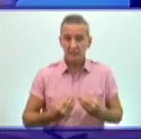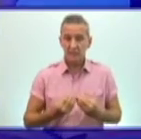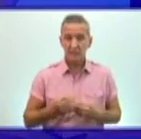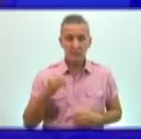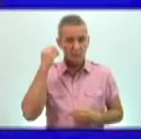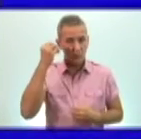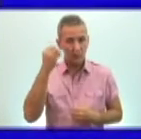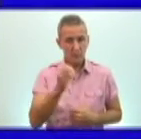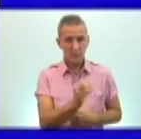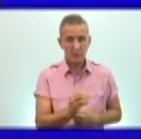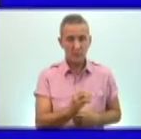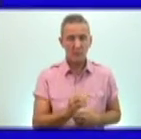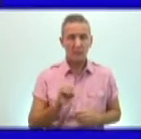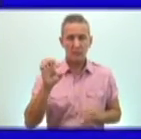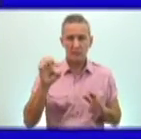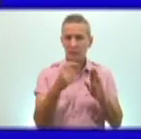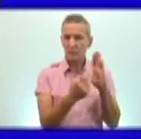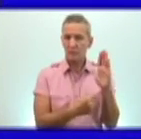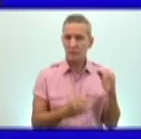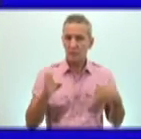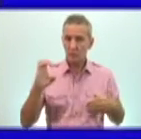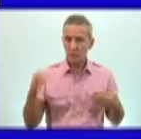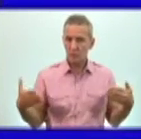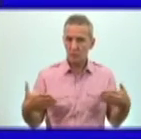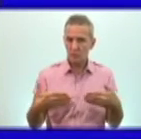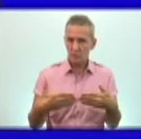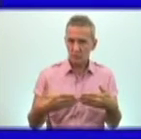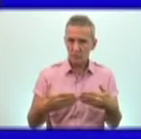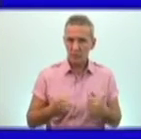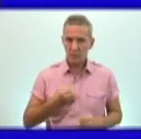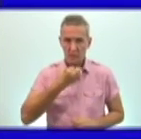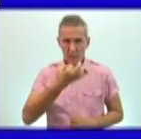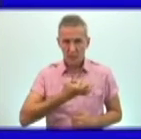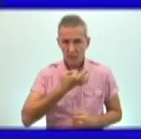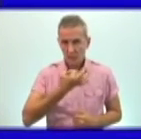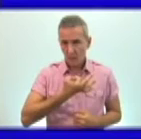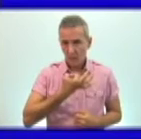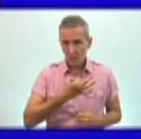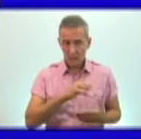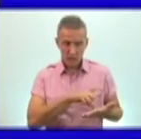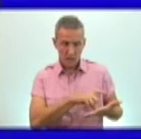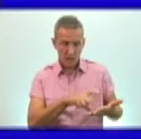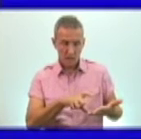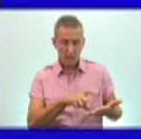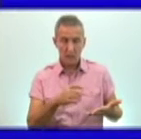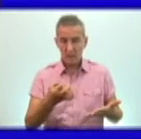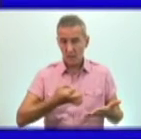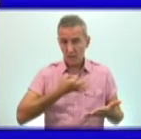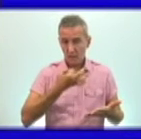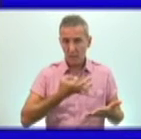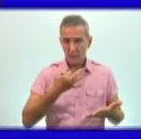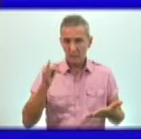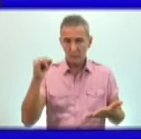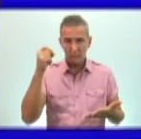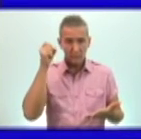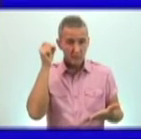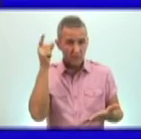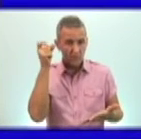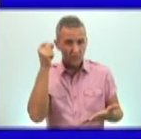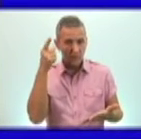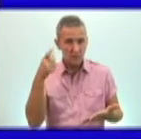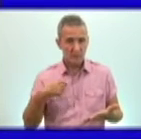elementos, concluimos con una cita que explica y que expresa una idea en